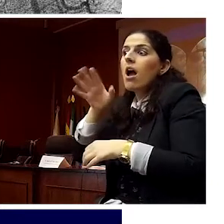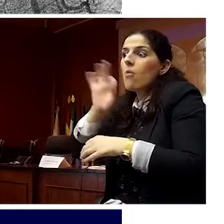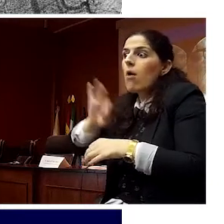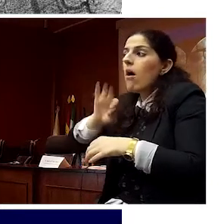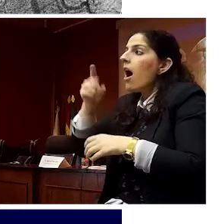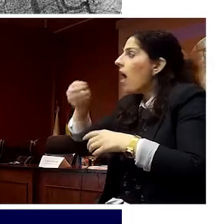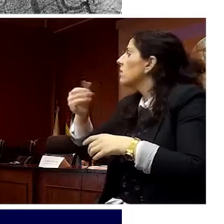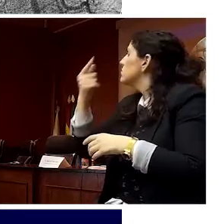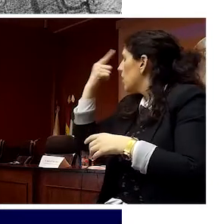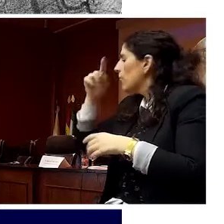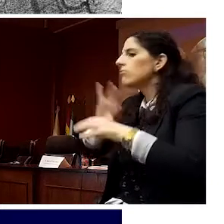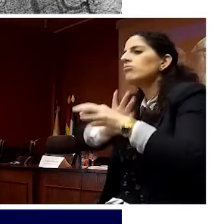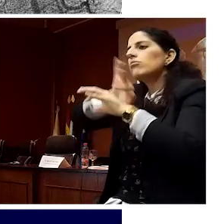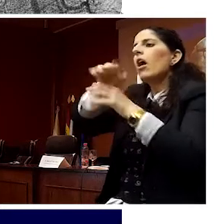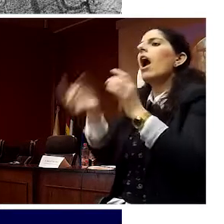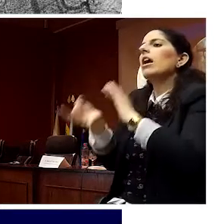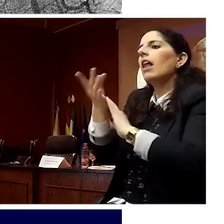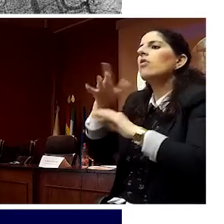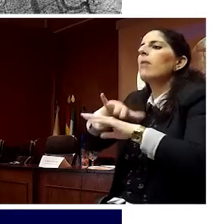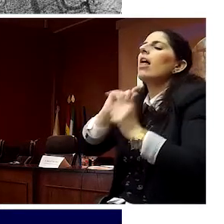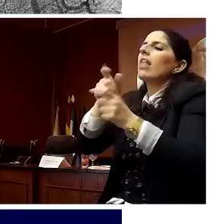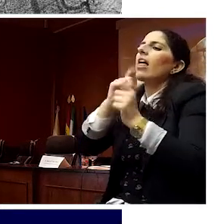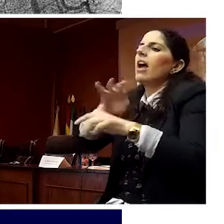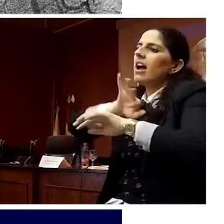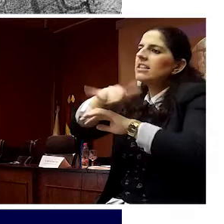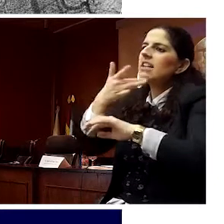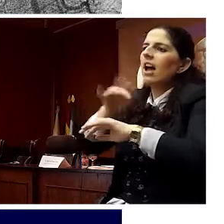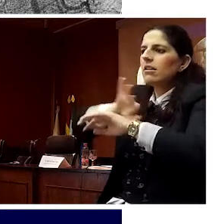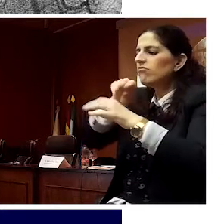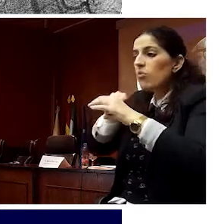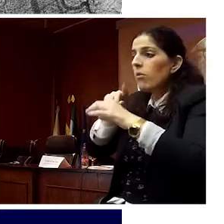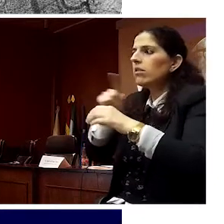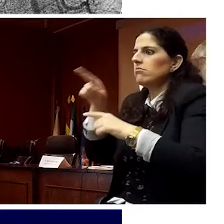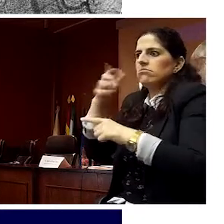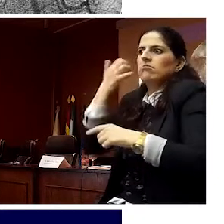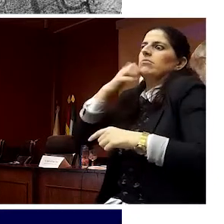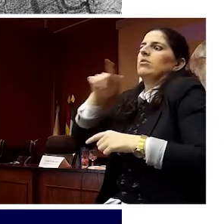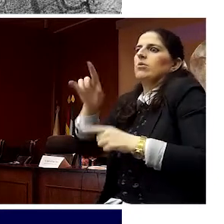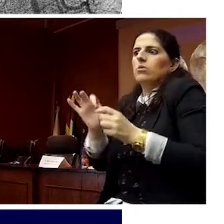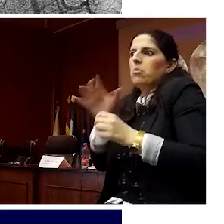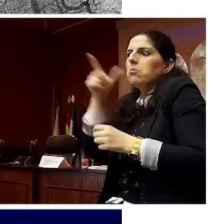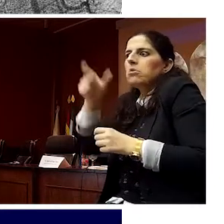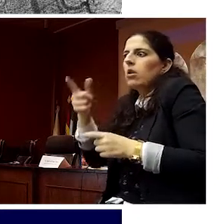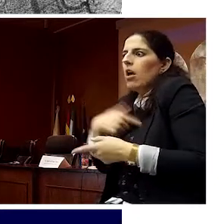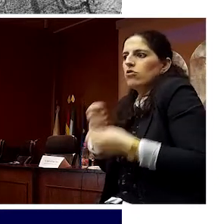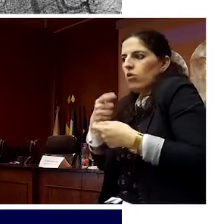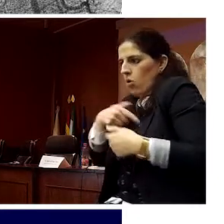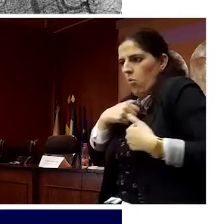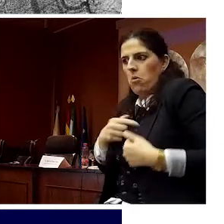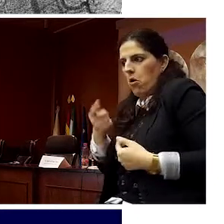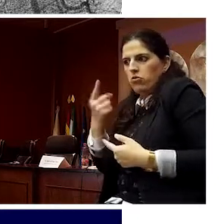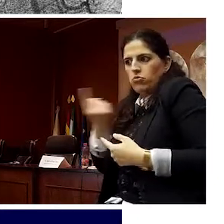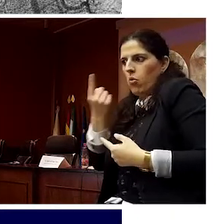el territorio distal de la coronaria derecha. Por tanto, es una situación de control que se